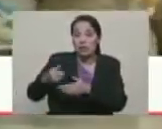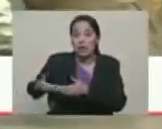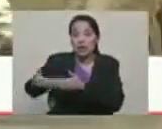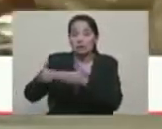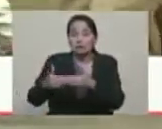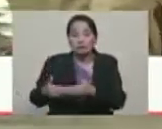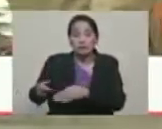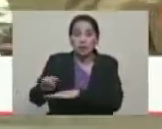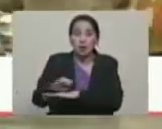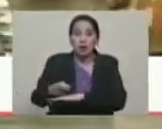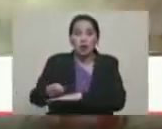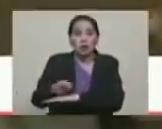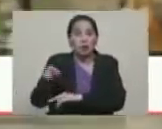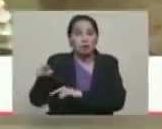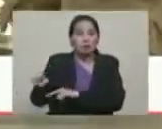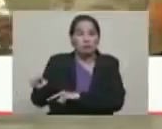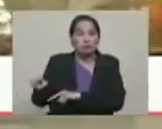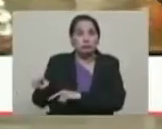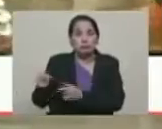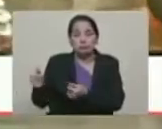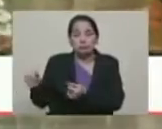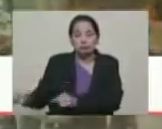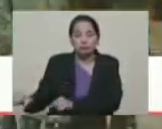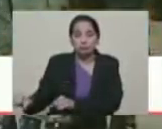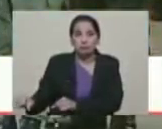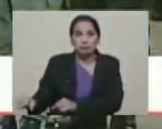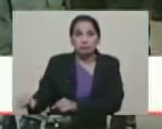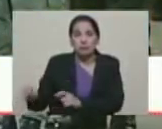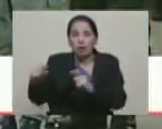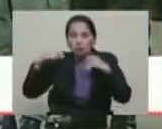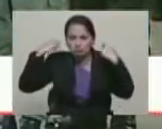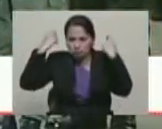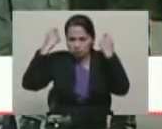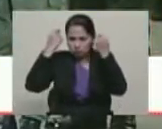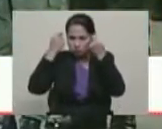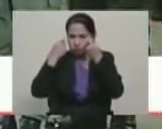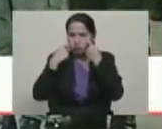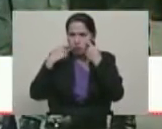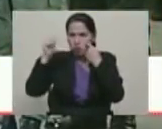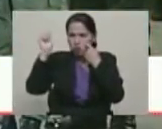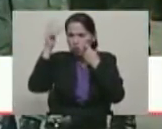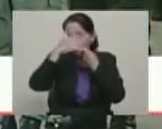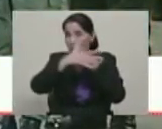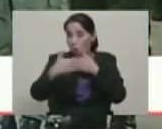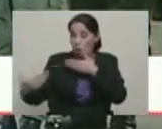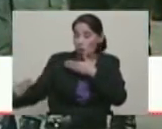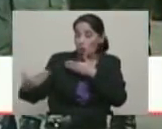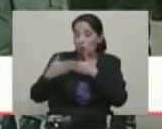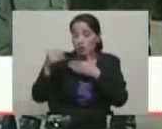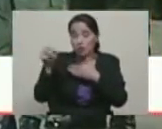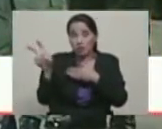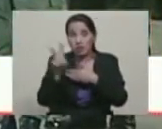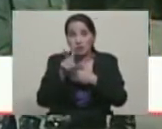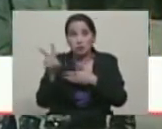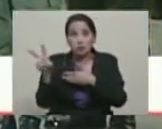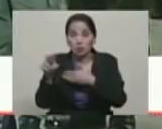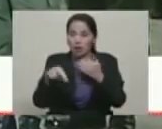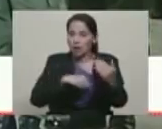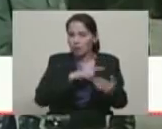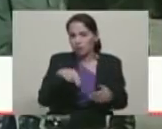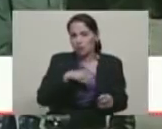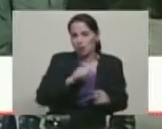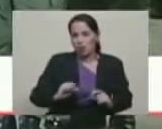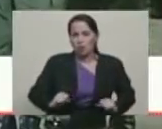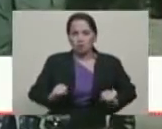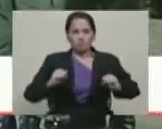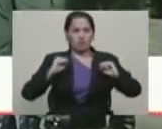supremacista, del gobierno del Ku Klux Klan, de Donald Trump contra el pueblo de Venezuela, nosotros sacamos